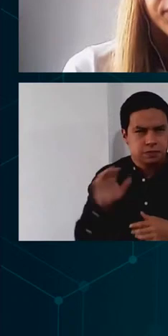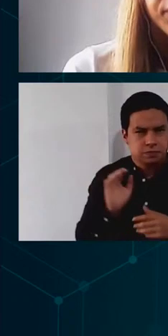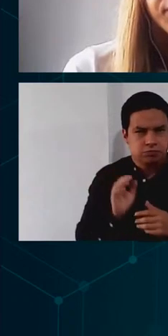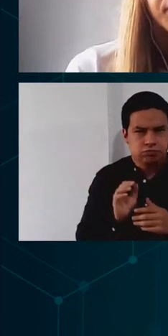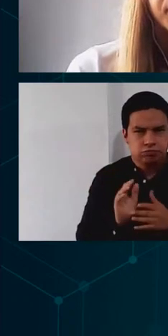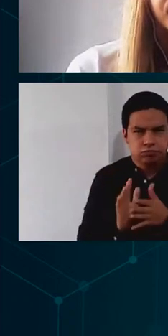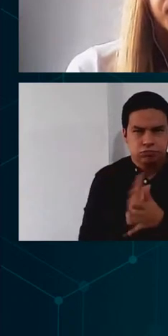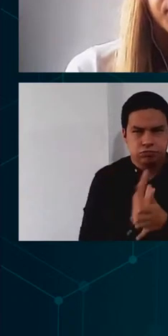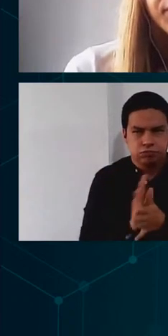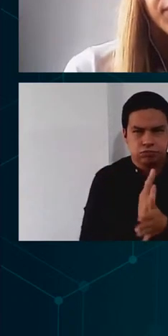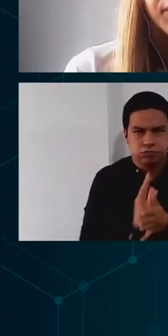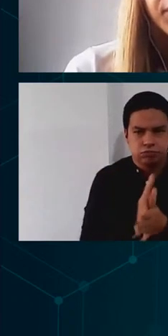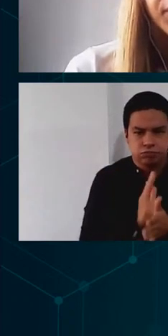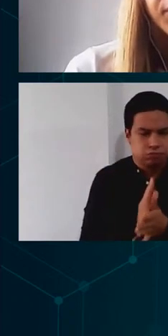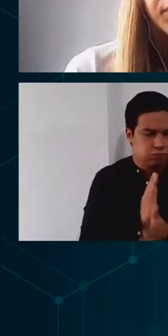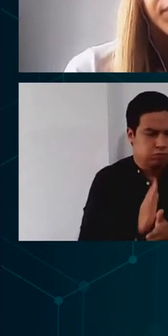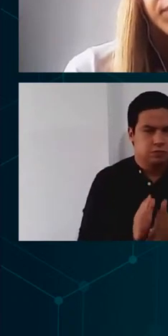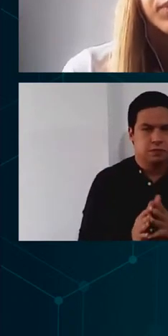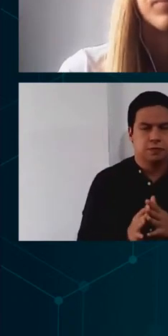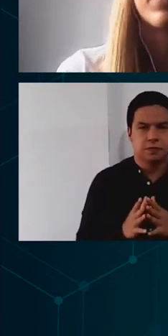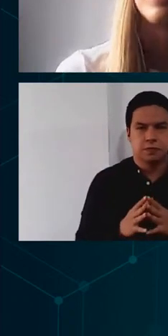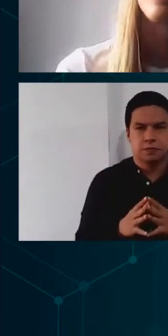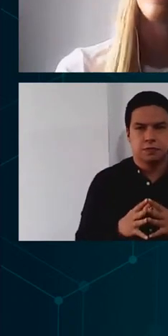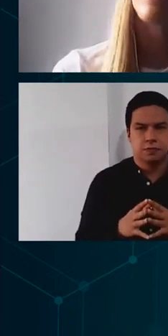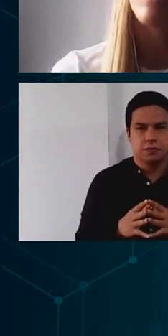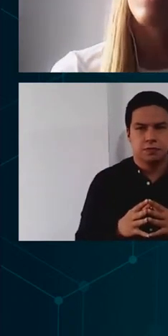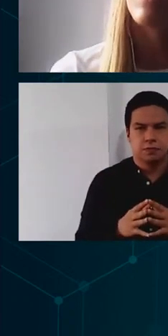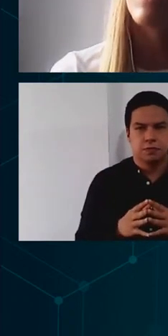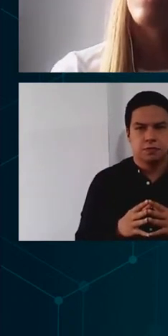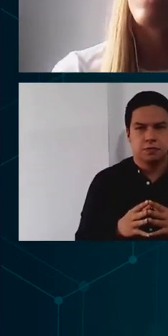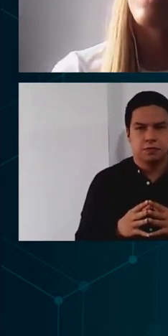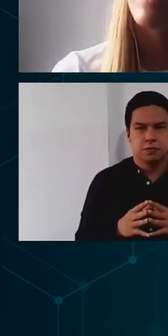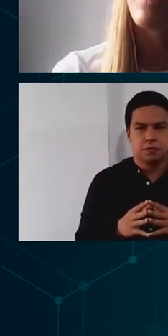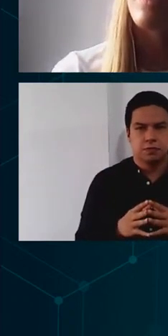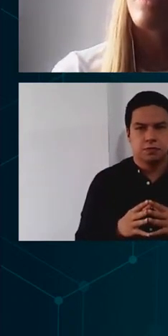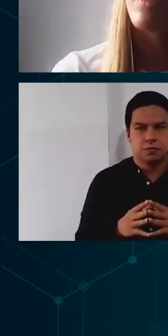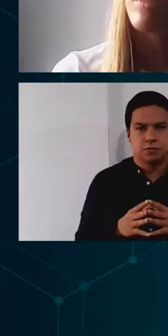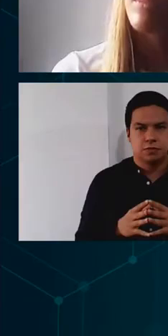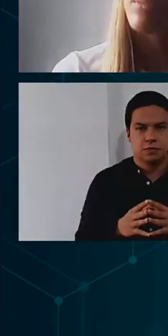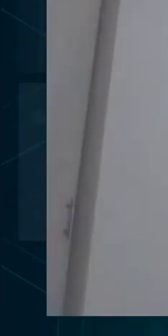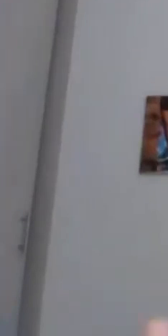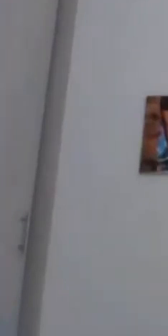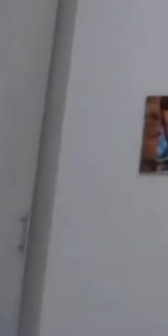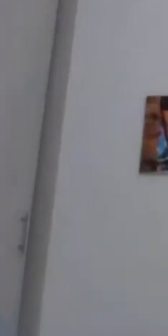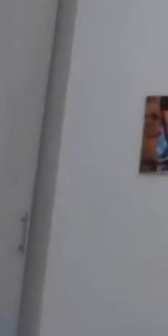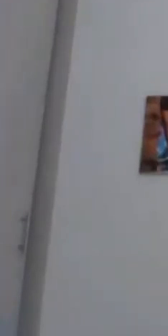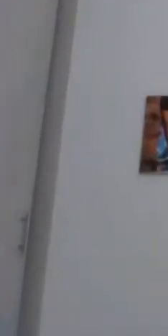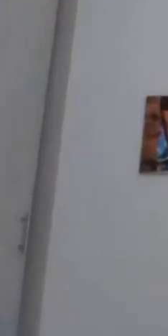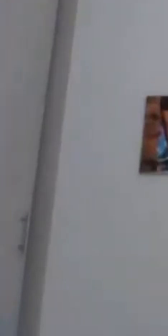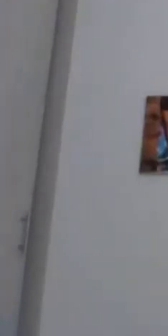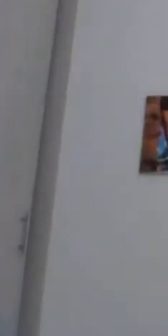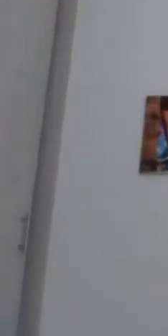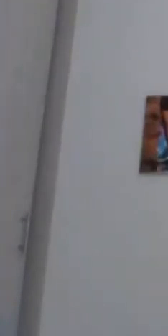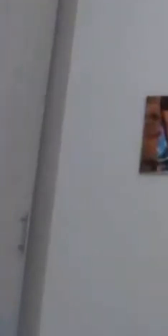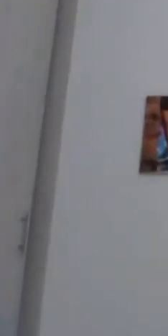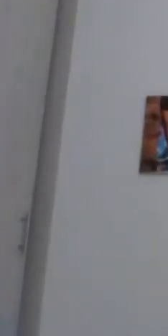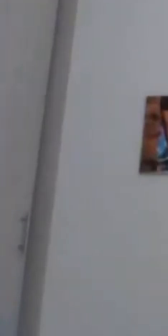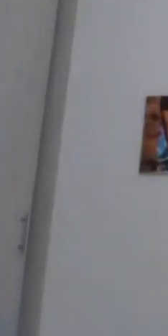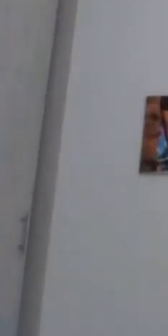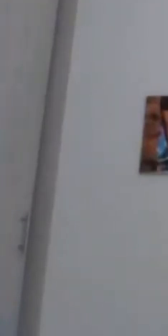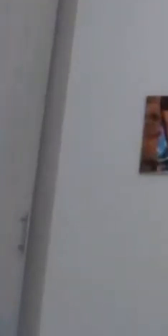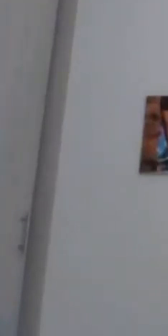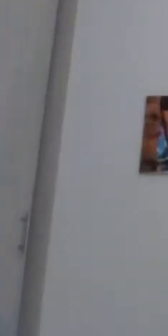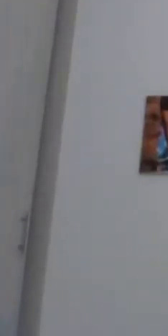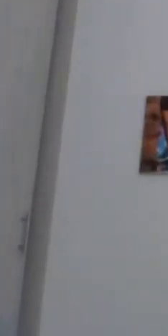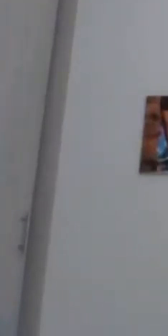nos va a permitir un poquito entender un poco cómo de alguna forma tú te desenvuelves en ese